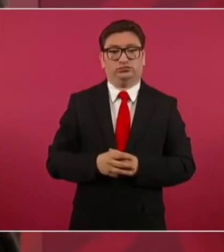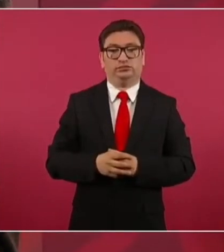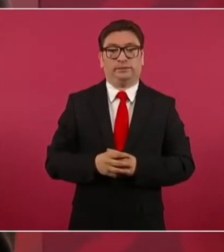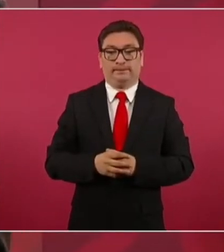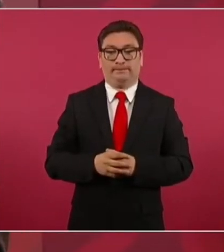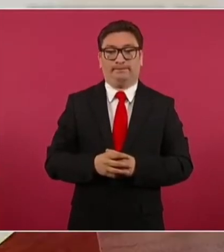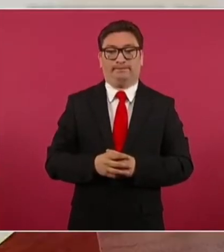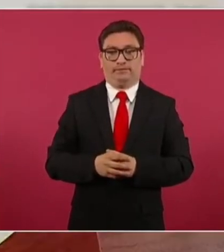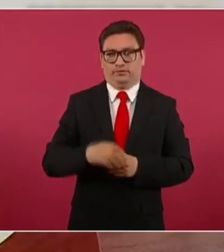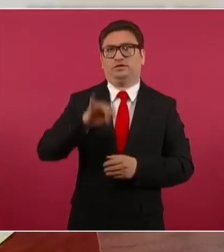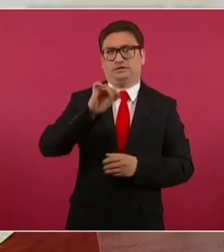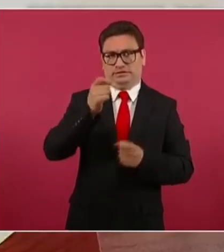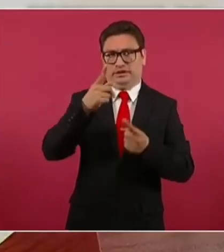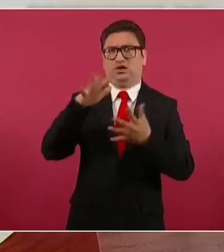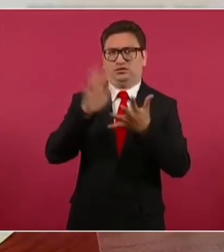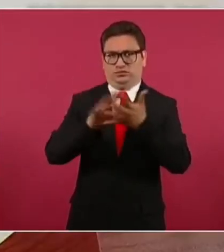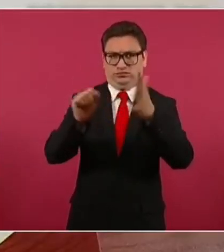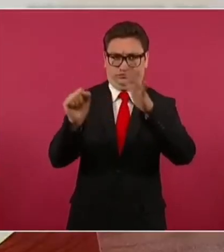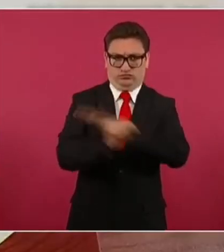sí estuvieron en la cárcel.